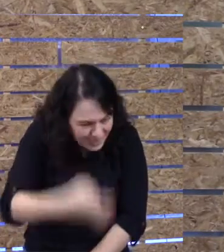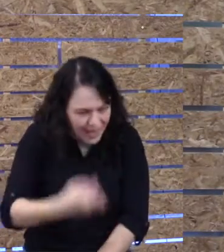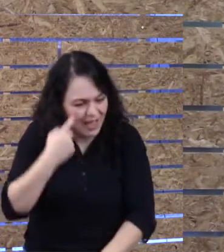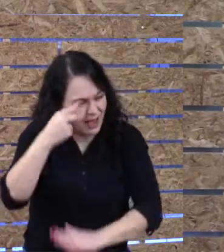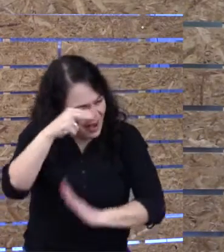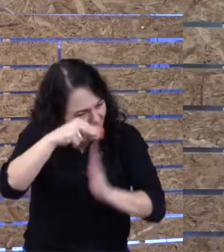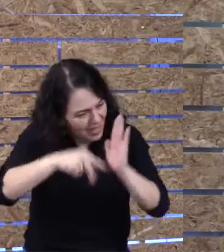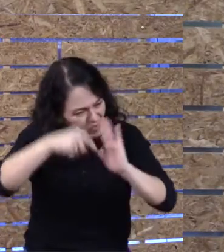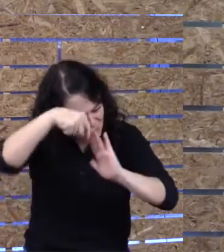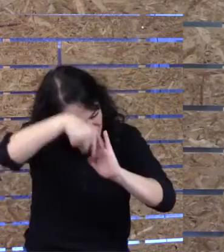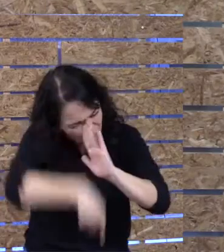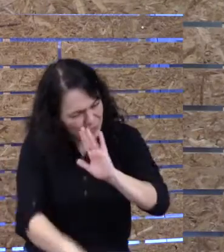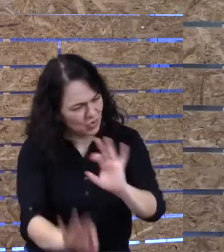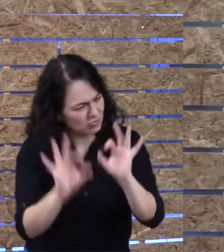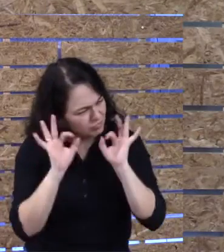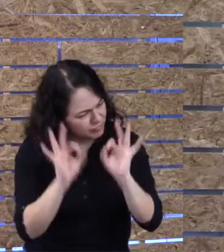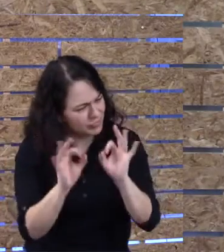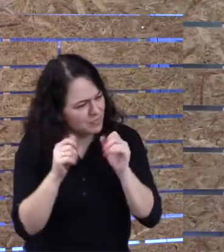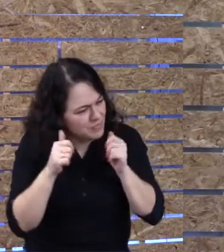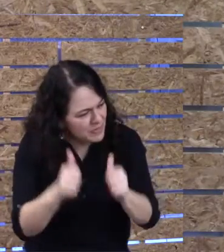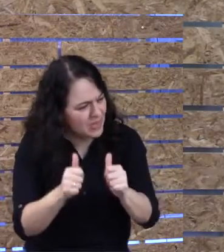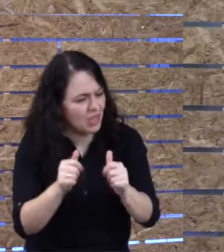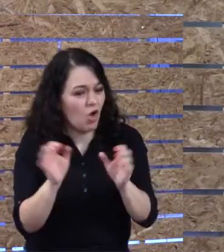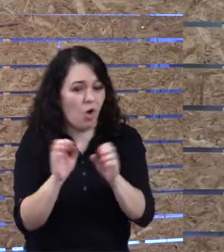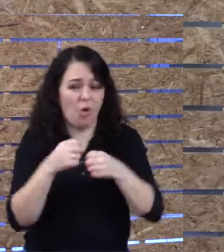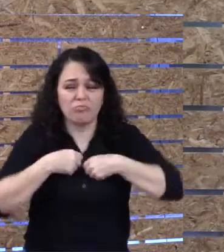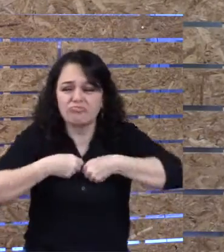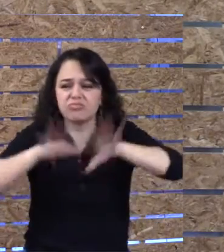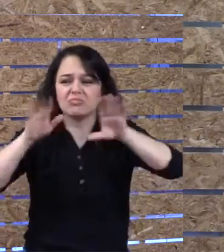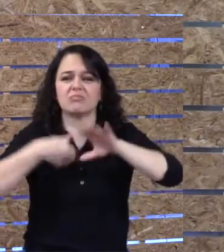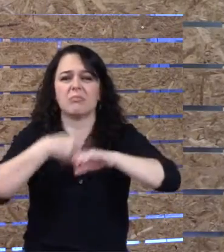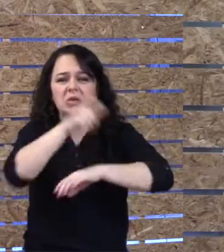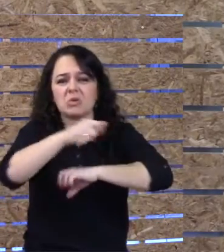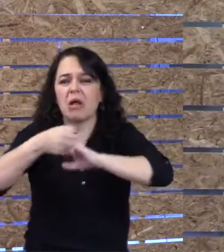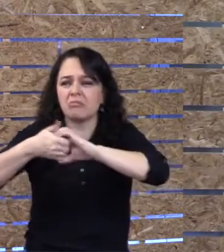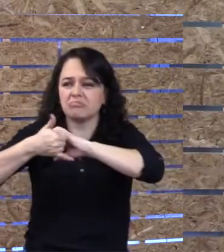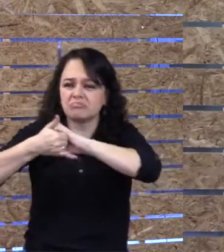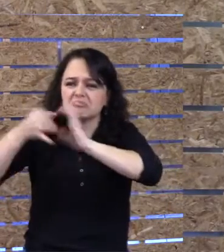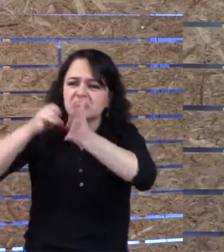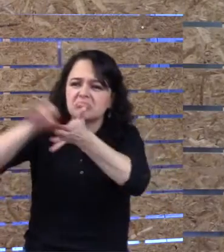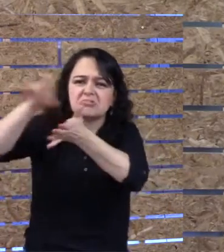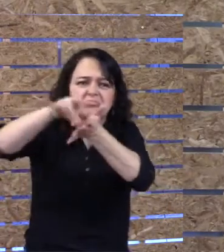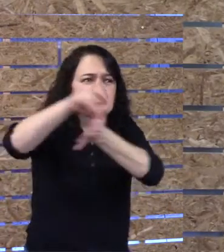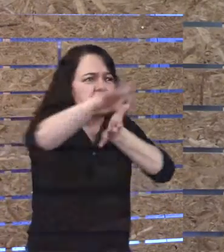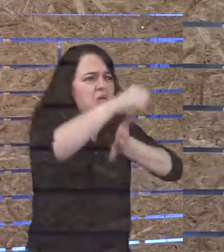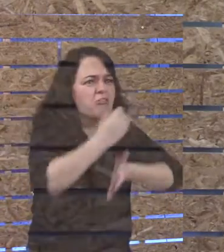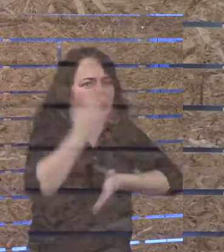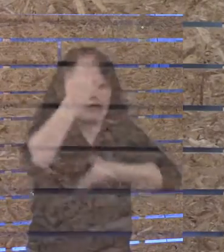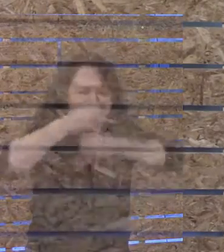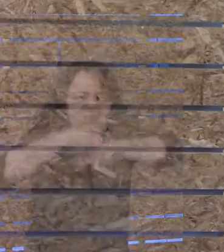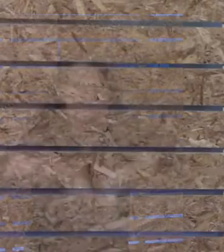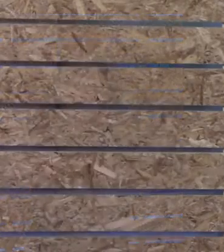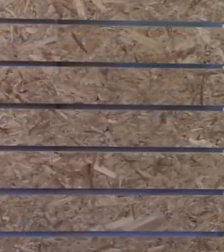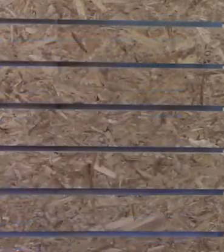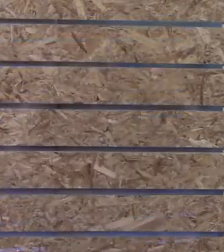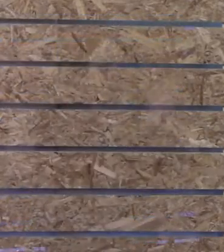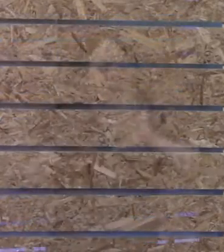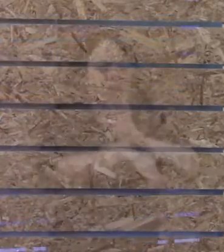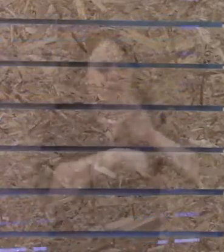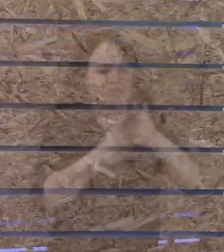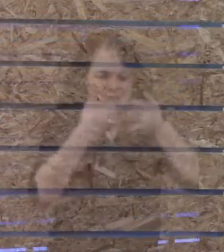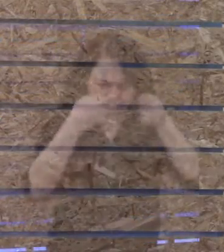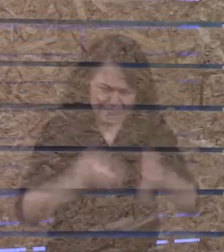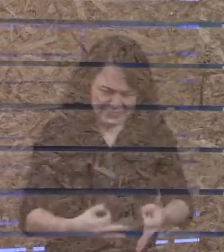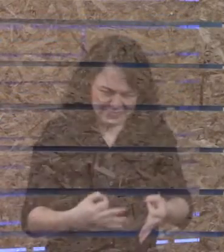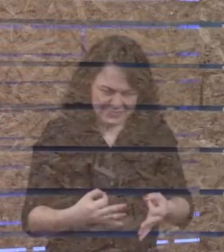para lo que está de acuerdo con nosotros, o para regalárselo a todo el mundo a manos llenas con esa generosidad postiza que no